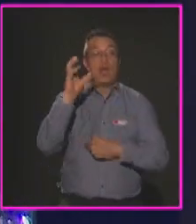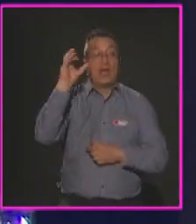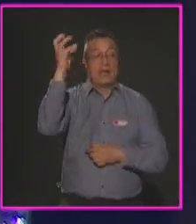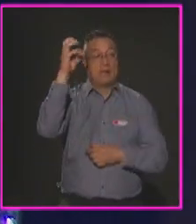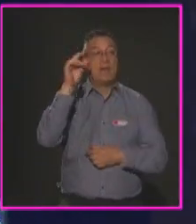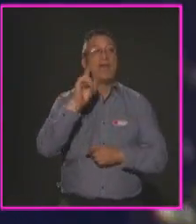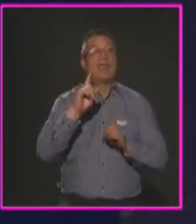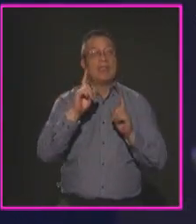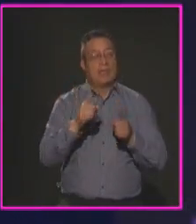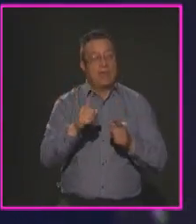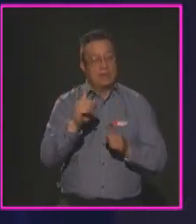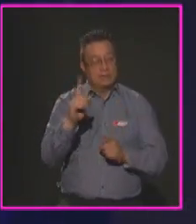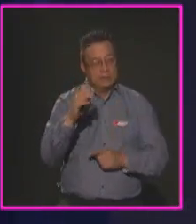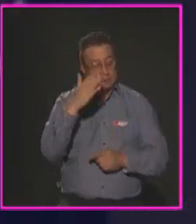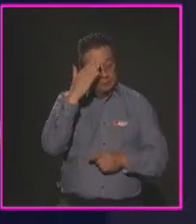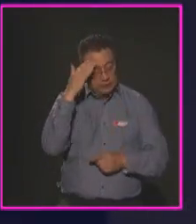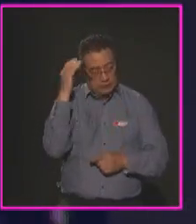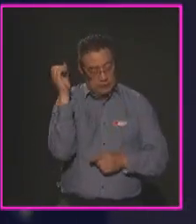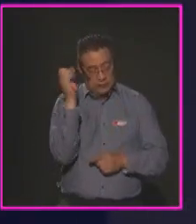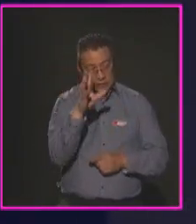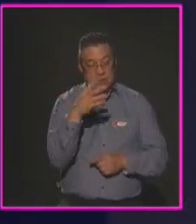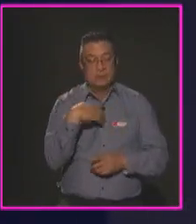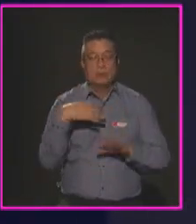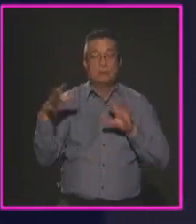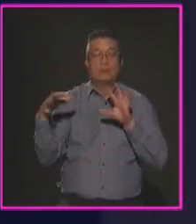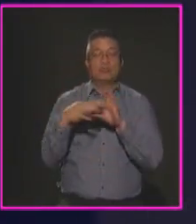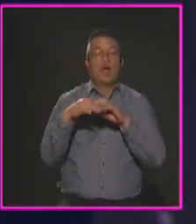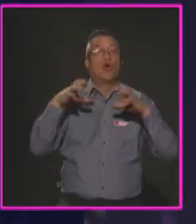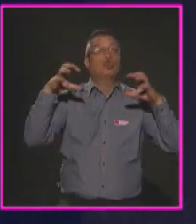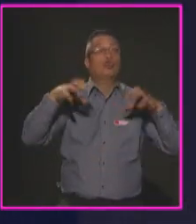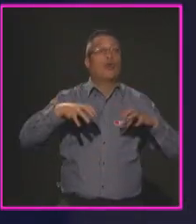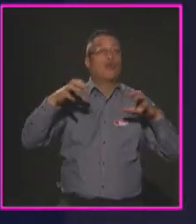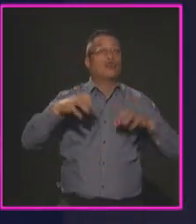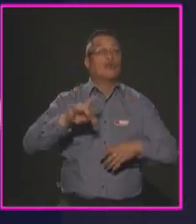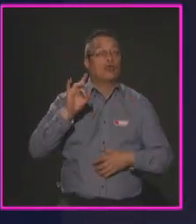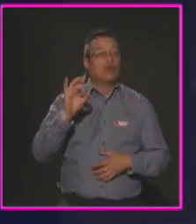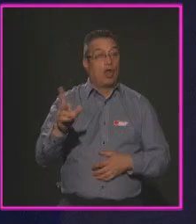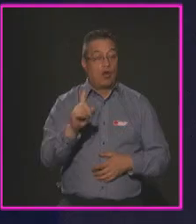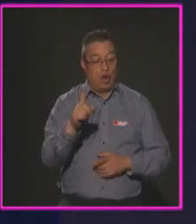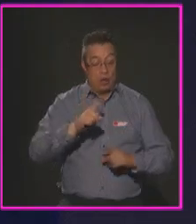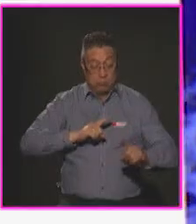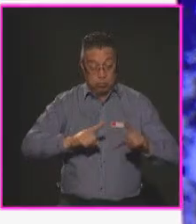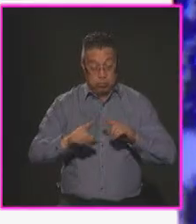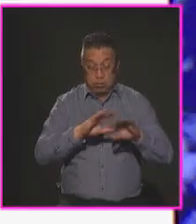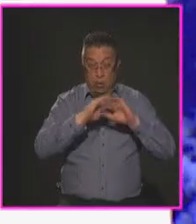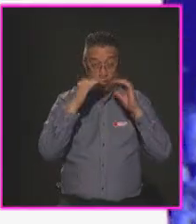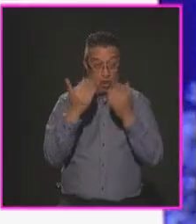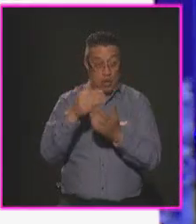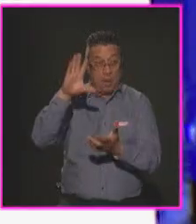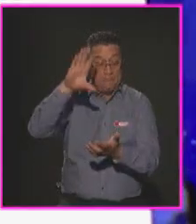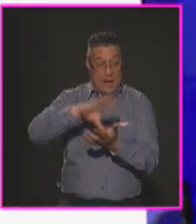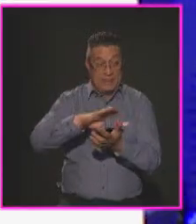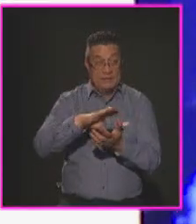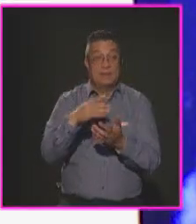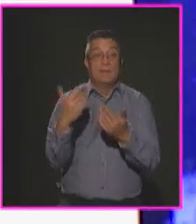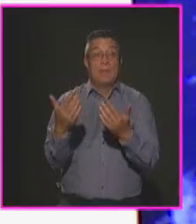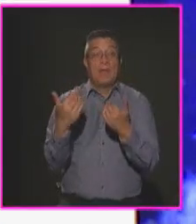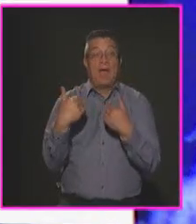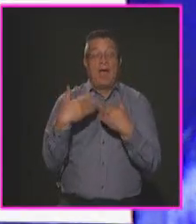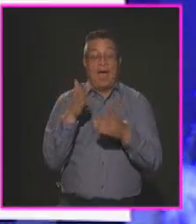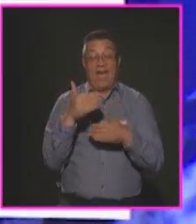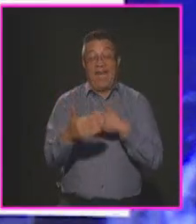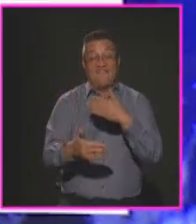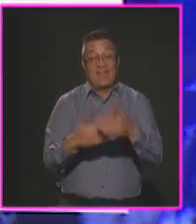que dejar de depender de las lluvias, porque la gestión de un país entero que se basa en la danza de la